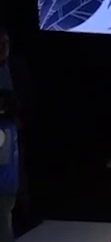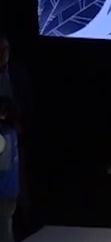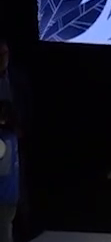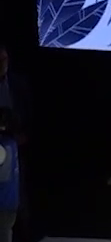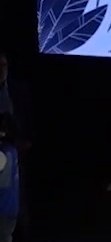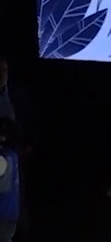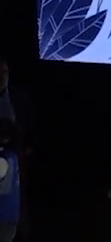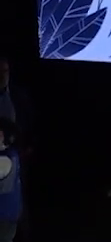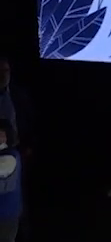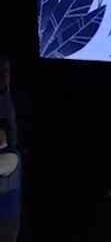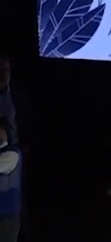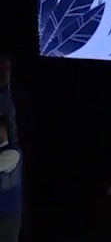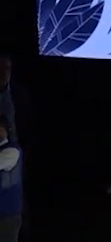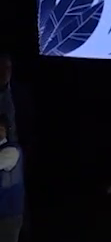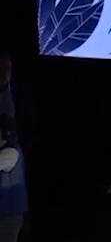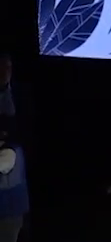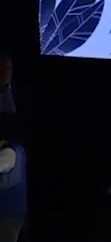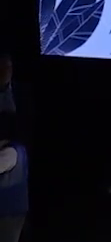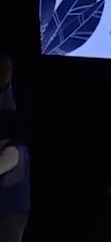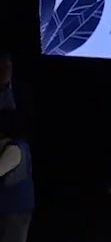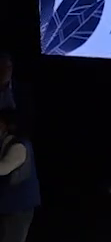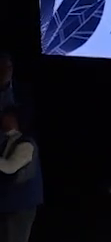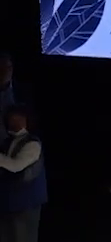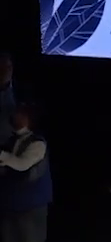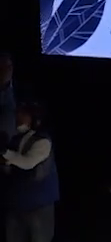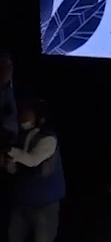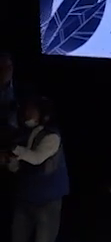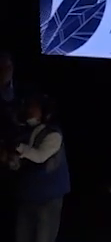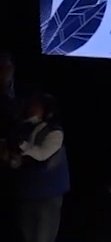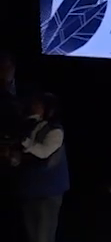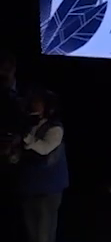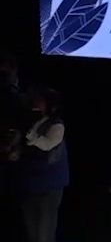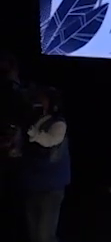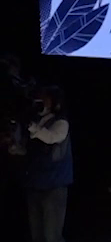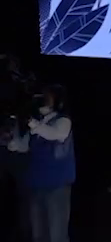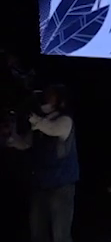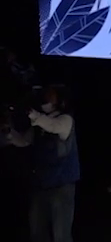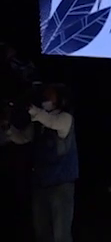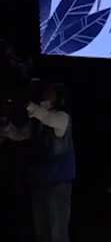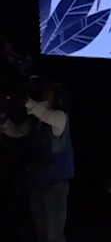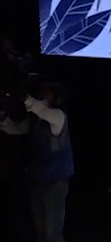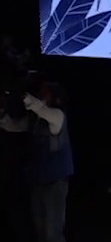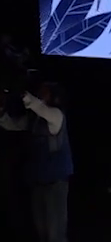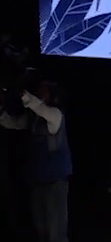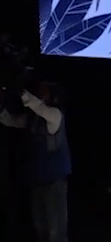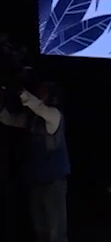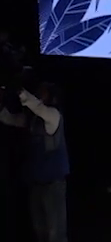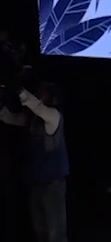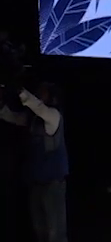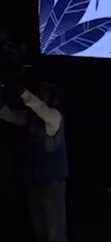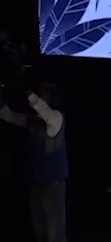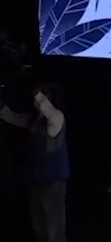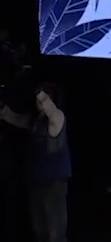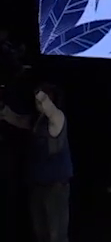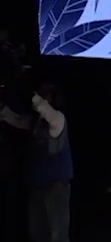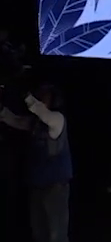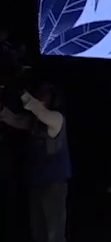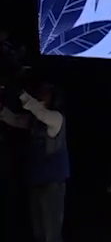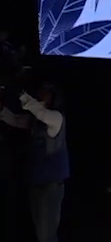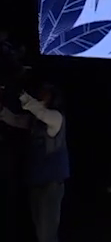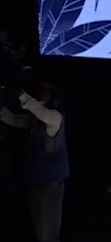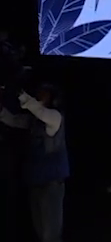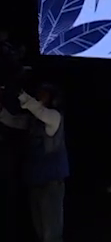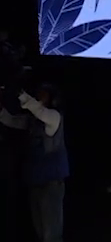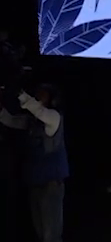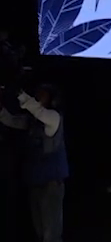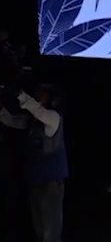Verdades incómodas que desafían nuestra dignidad. Un mensaje para todas y todos como seres humanos, más